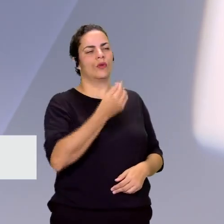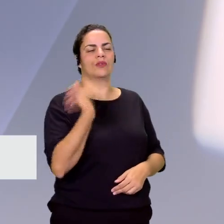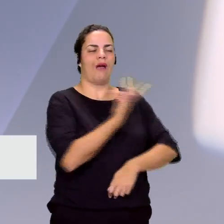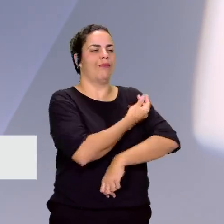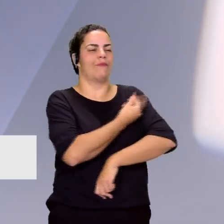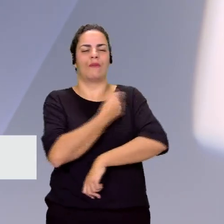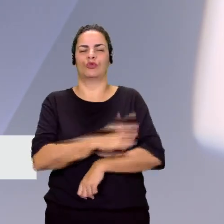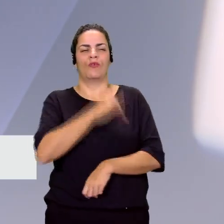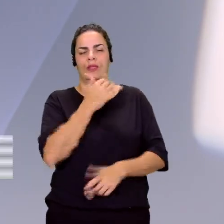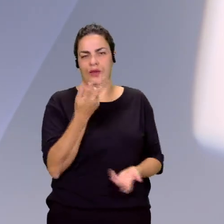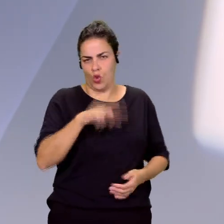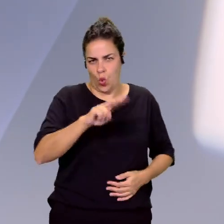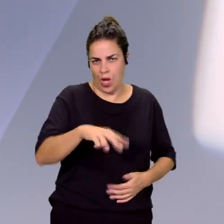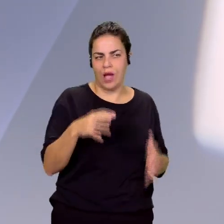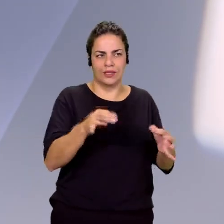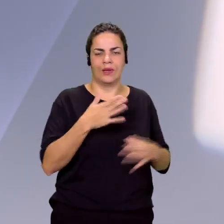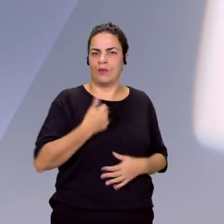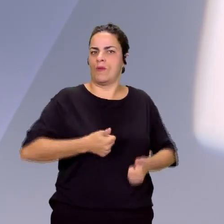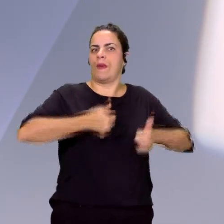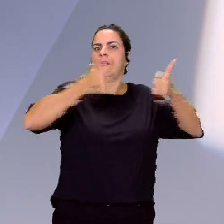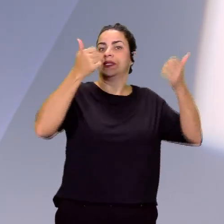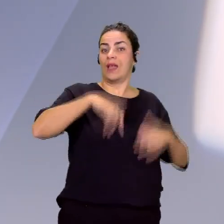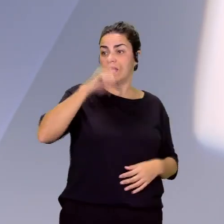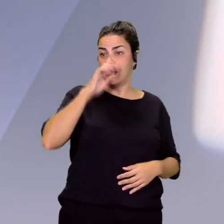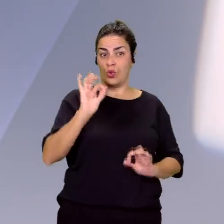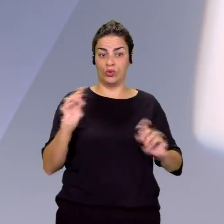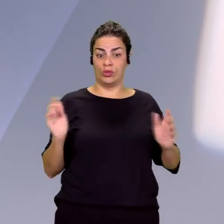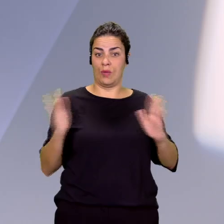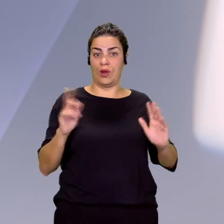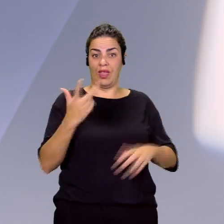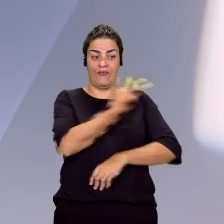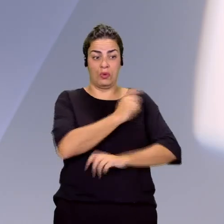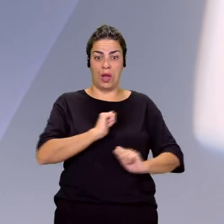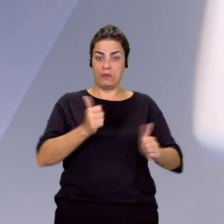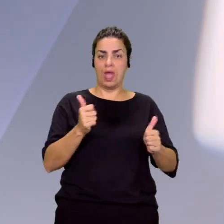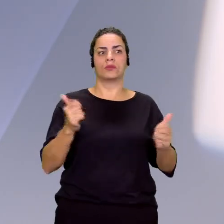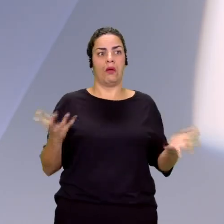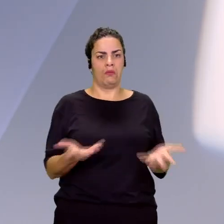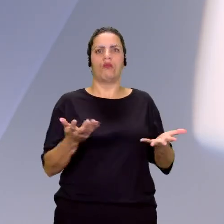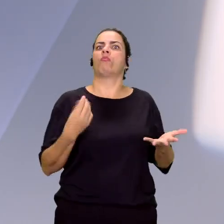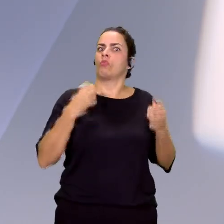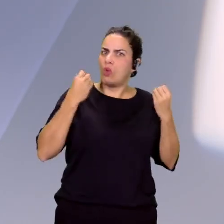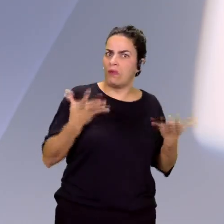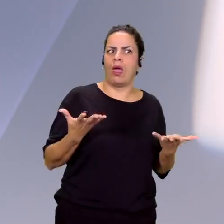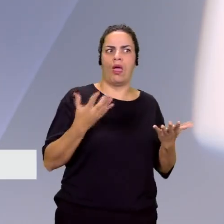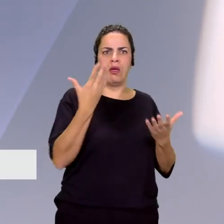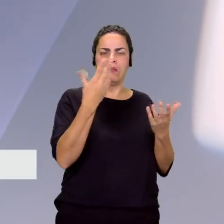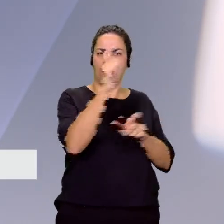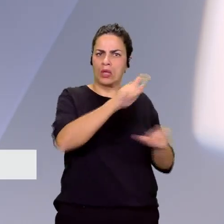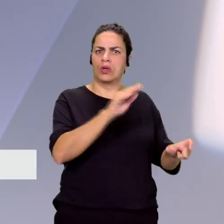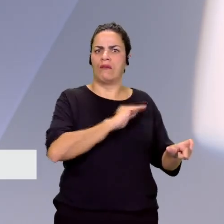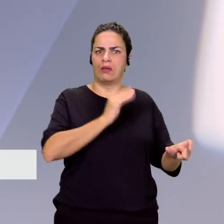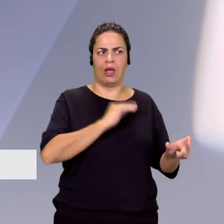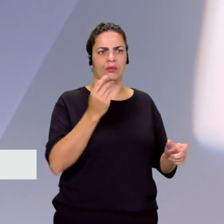queremos más, ¿no? Este año, al principio de la temporada vacunal, habíamos comenzado muy bien, con mucho impulso, mucho auge, teníamos un